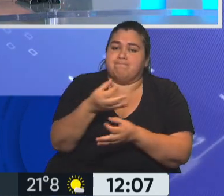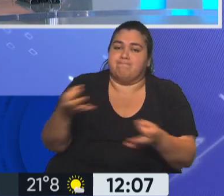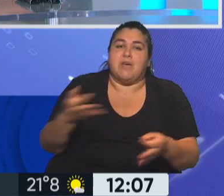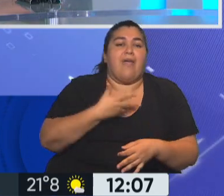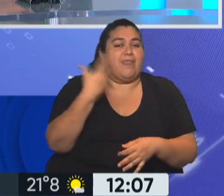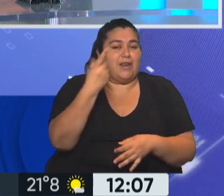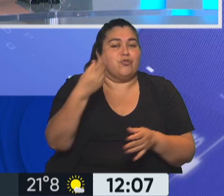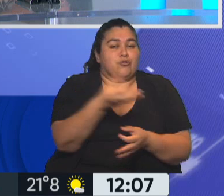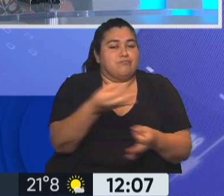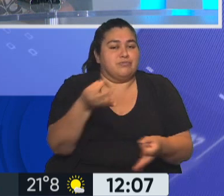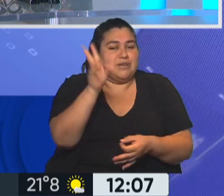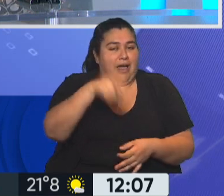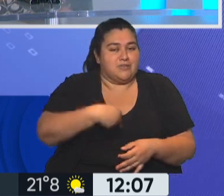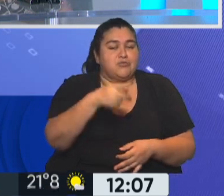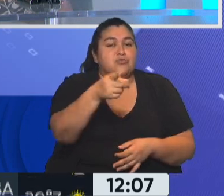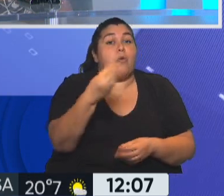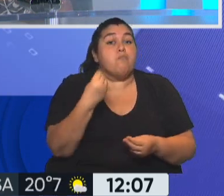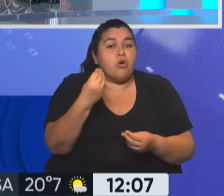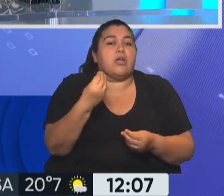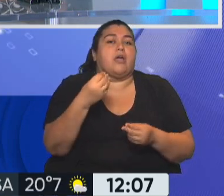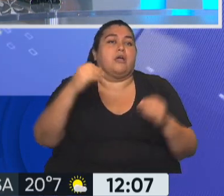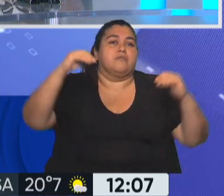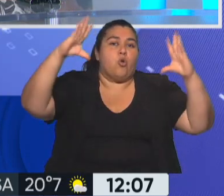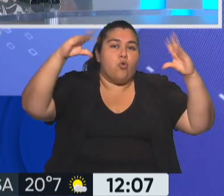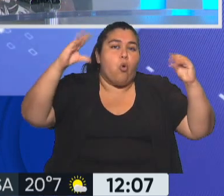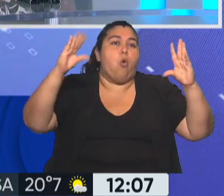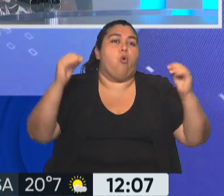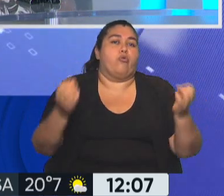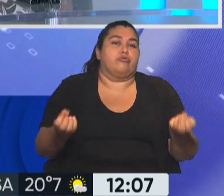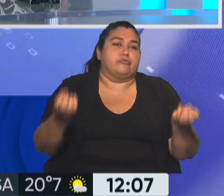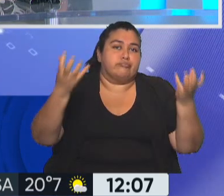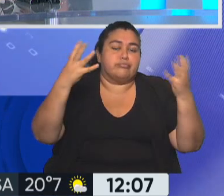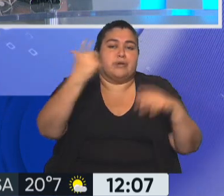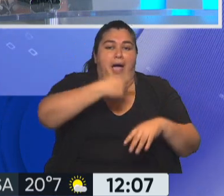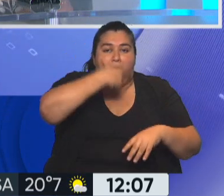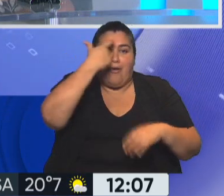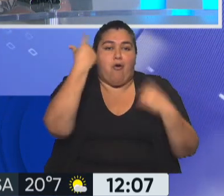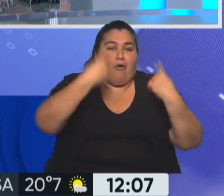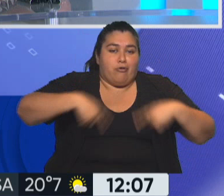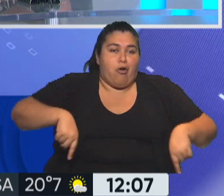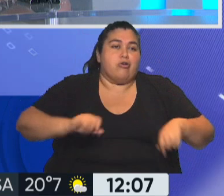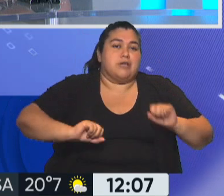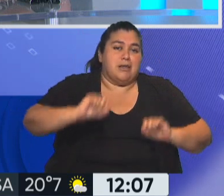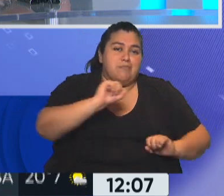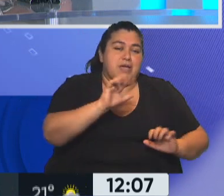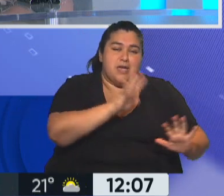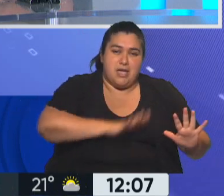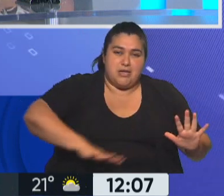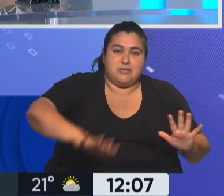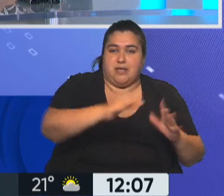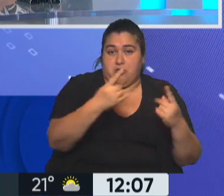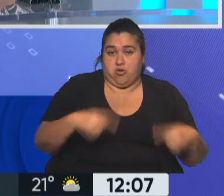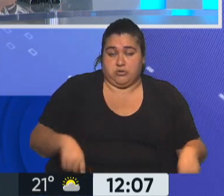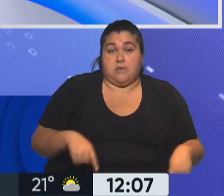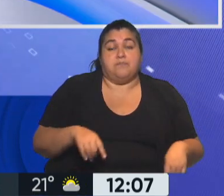el gasto operativo de, por ejemplo, prender la luz, prender las calderas en invierno, como empezó a suceder ahora en estos días,